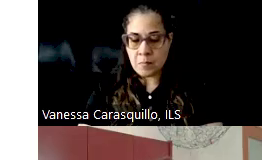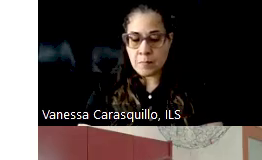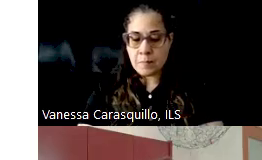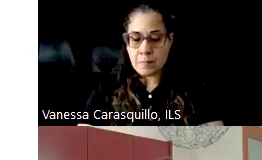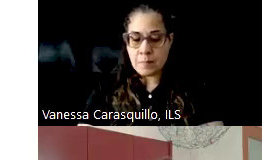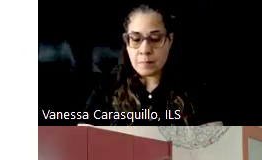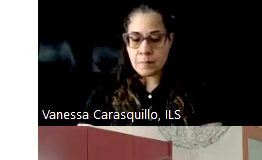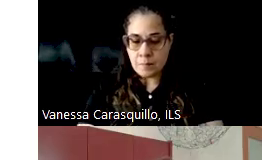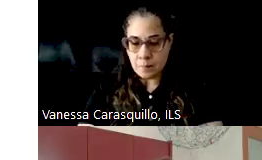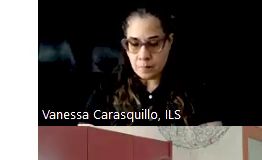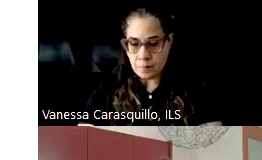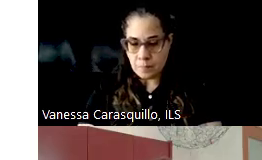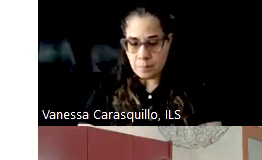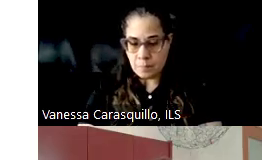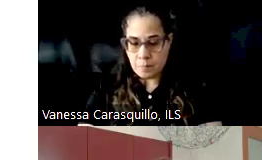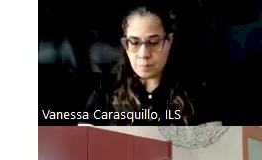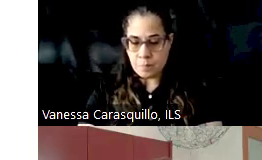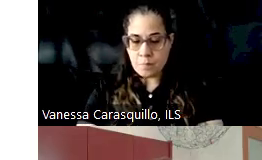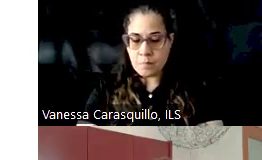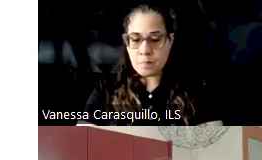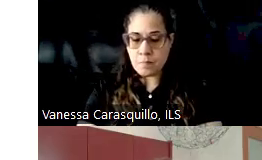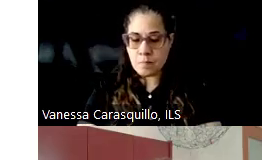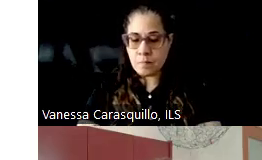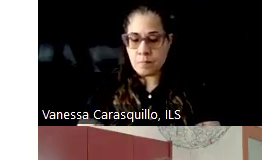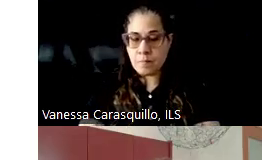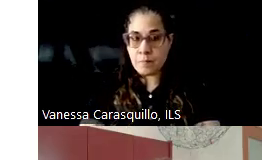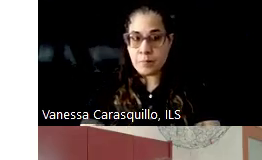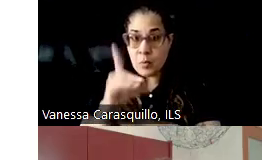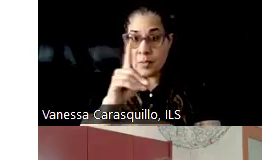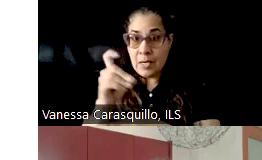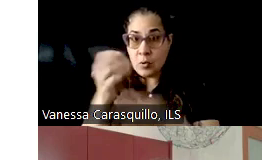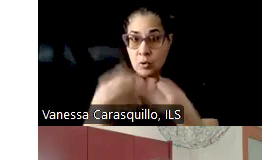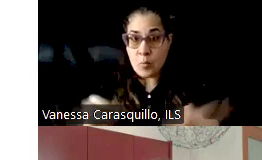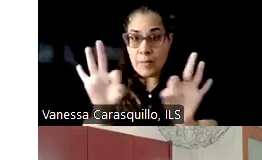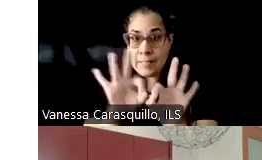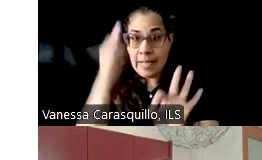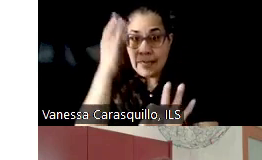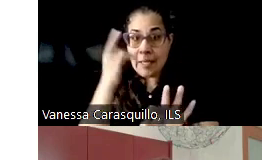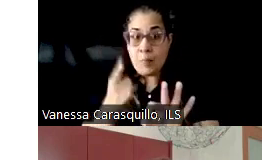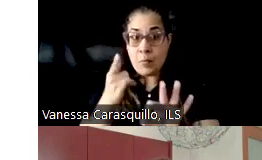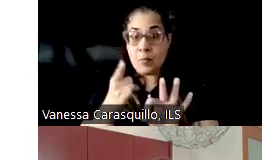déficit de atención. Un diagnóstico importante, puesto que la prevalencia es grande